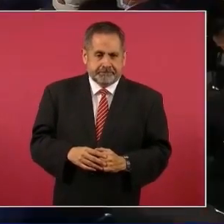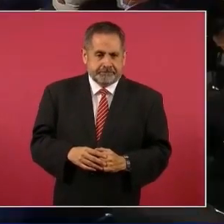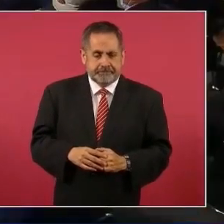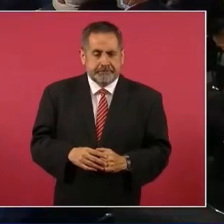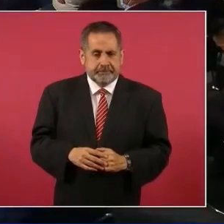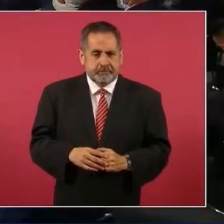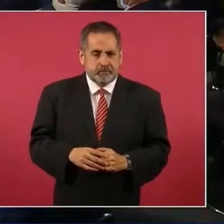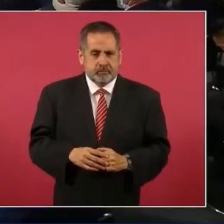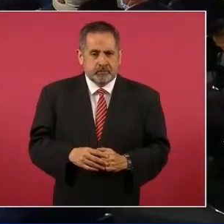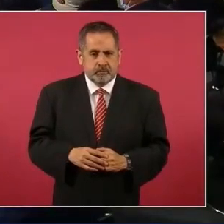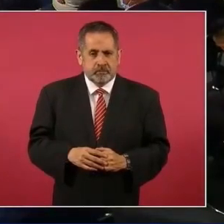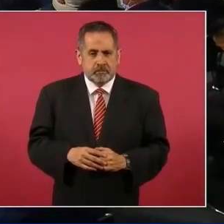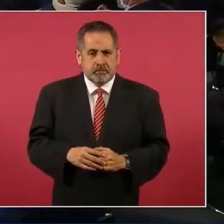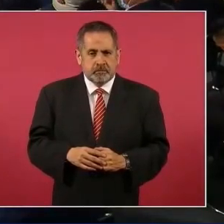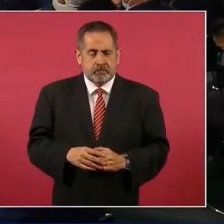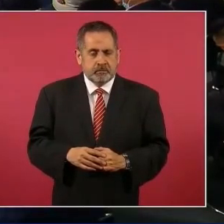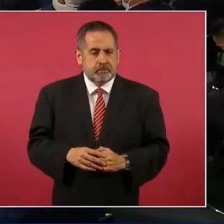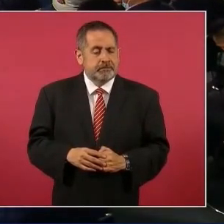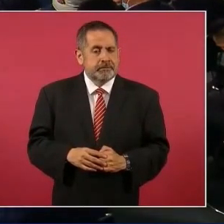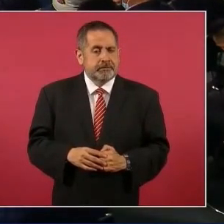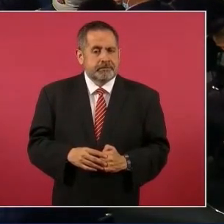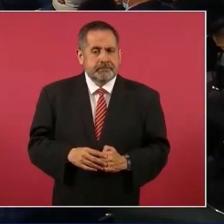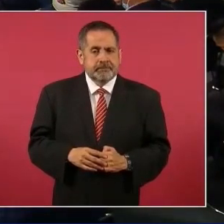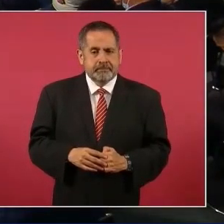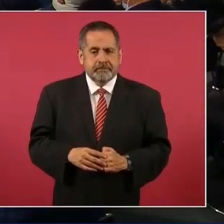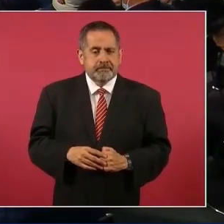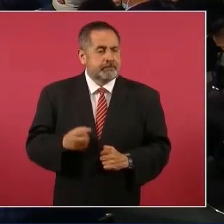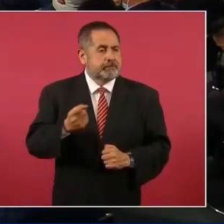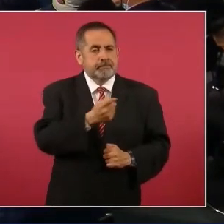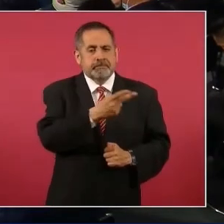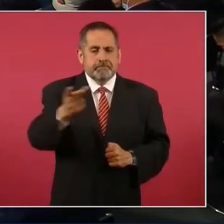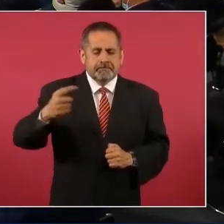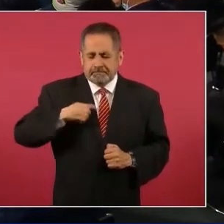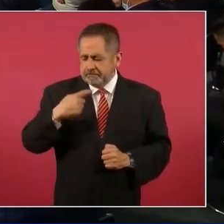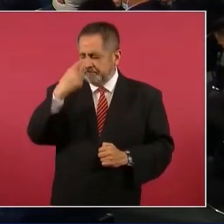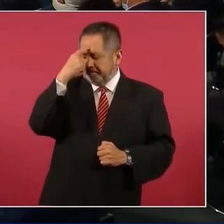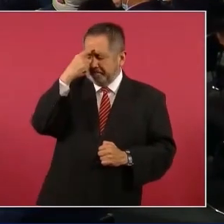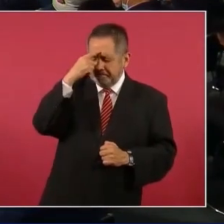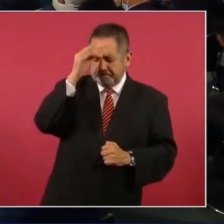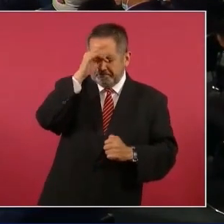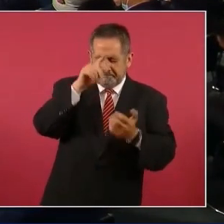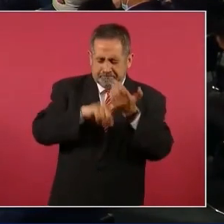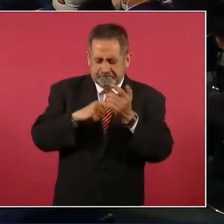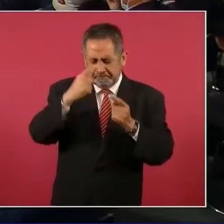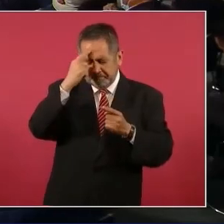las creencias, con las doctrinas, con la filosofía.